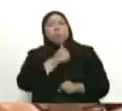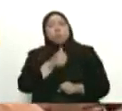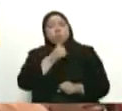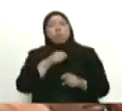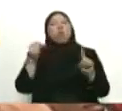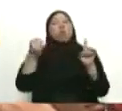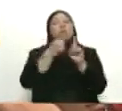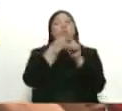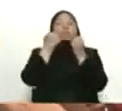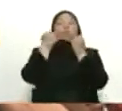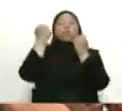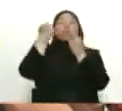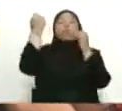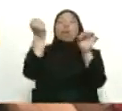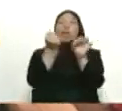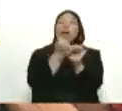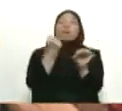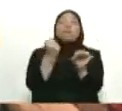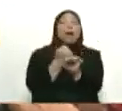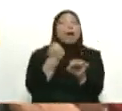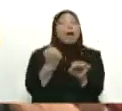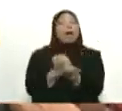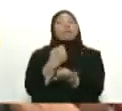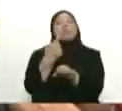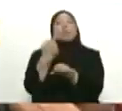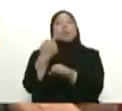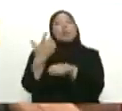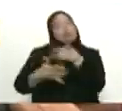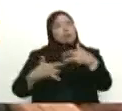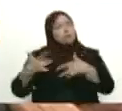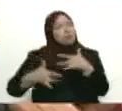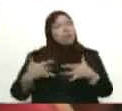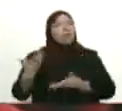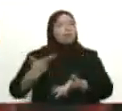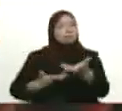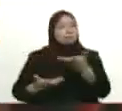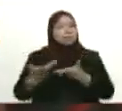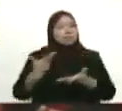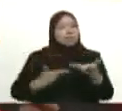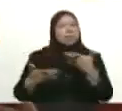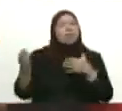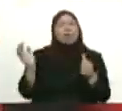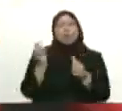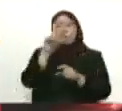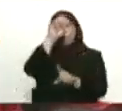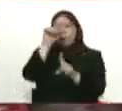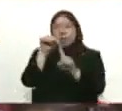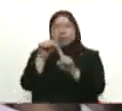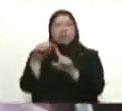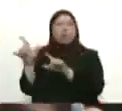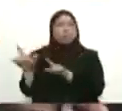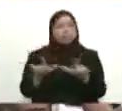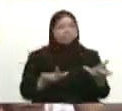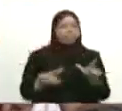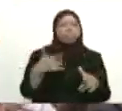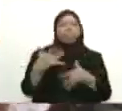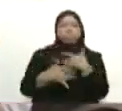luchando trabajando combatiendo y venciendo y venciendo